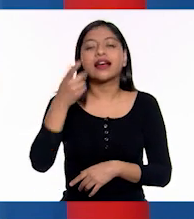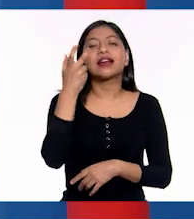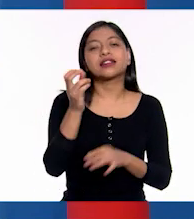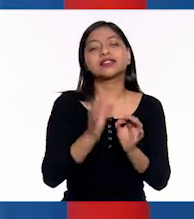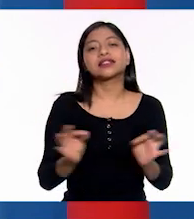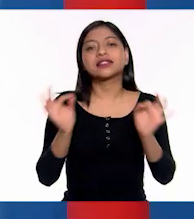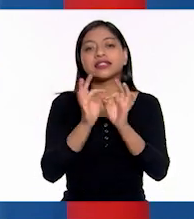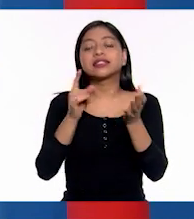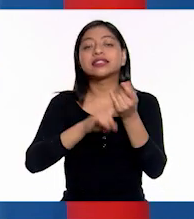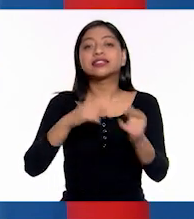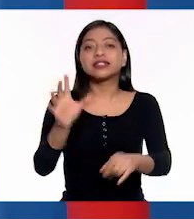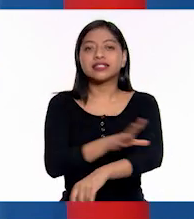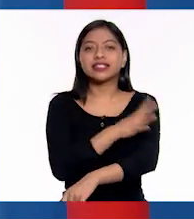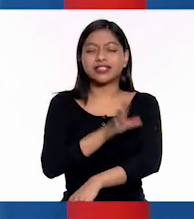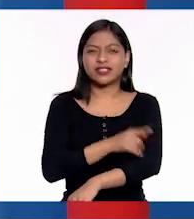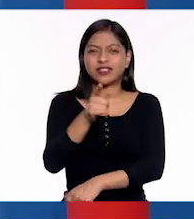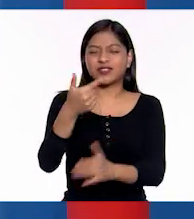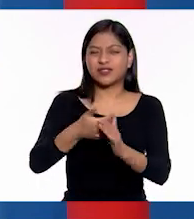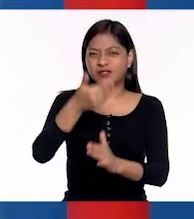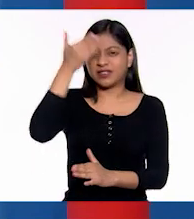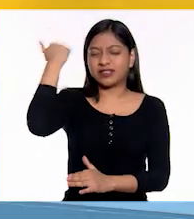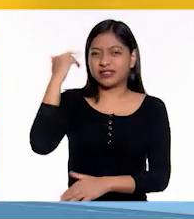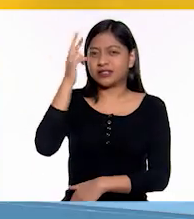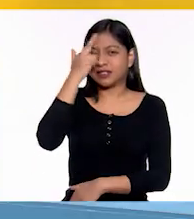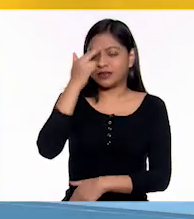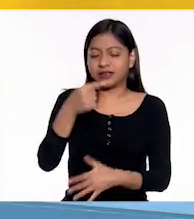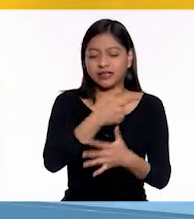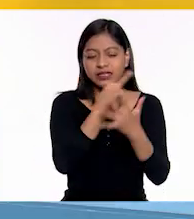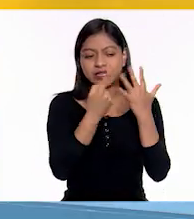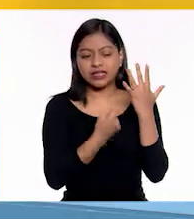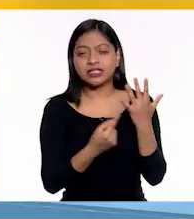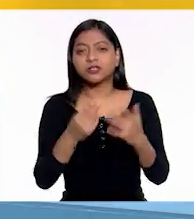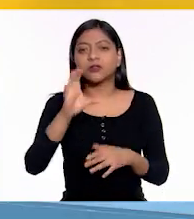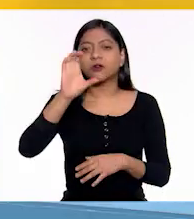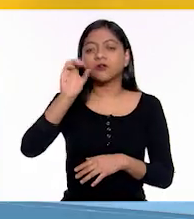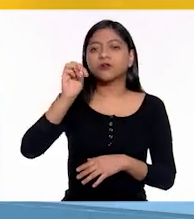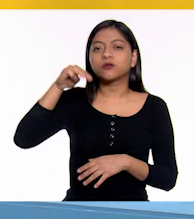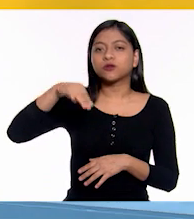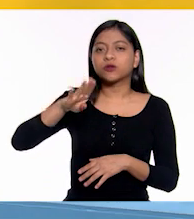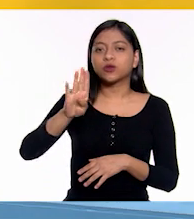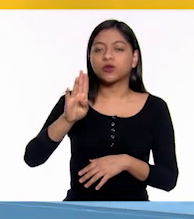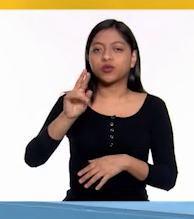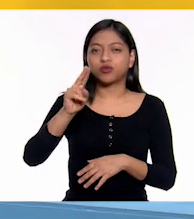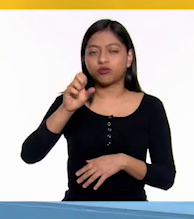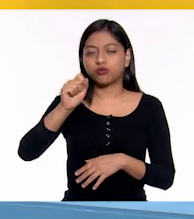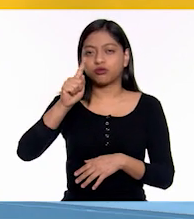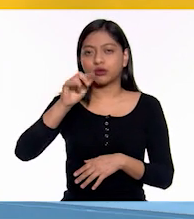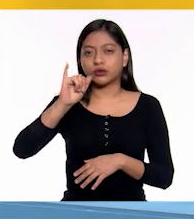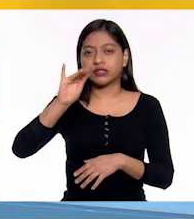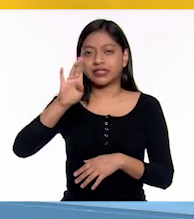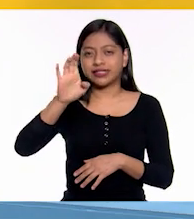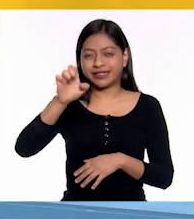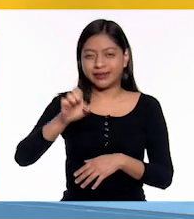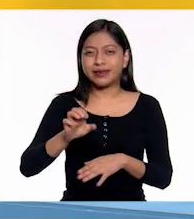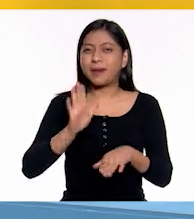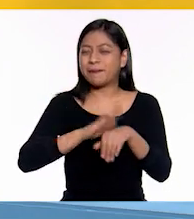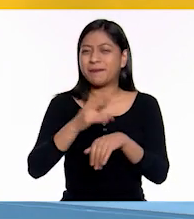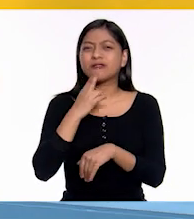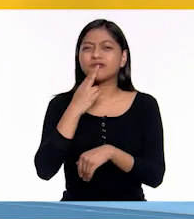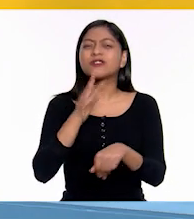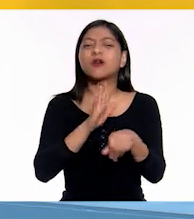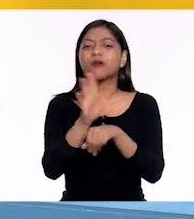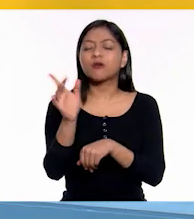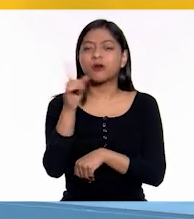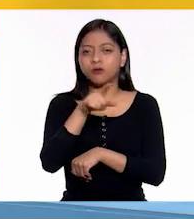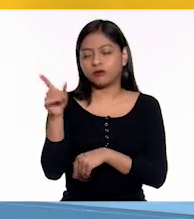qué combustibles eran los más empleados en el hogar? Yo les digo, maestra, ¿puedo? Sí. Bueno, en